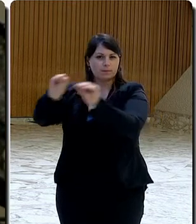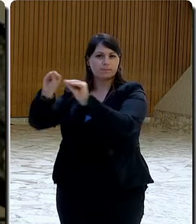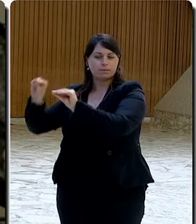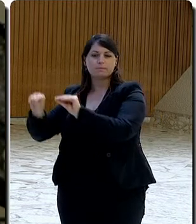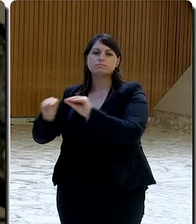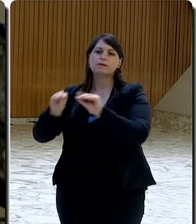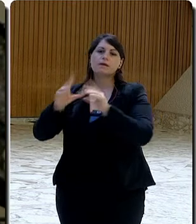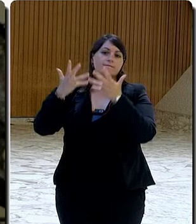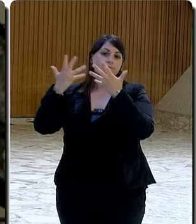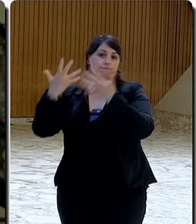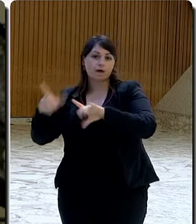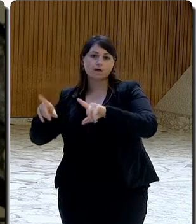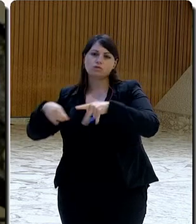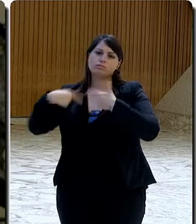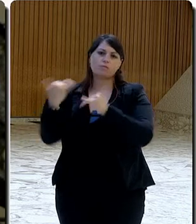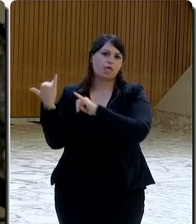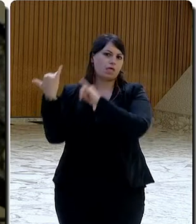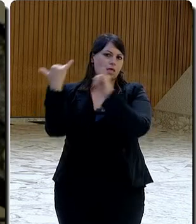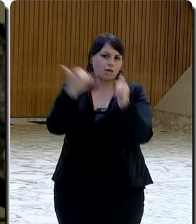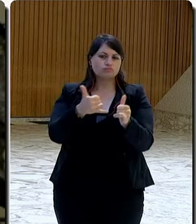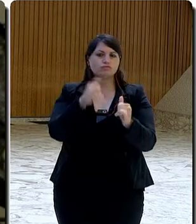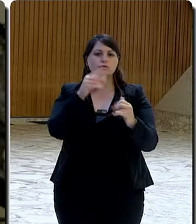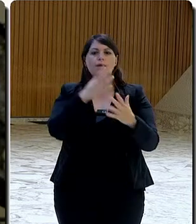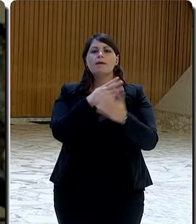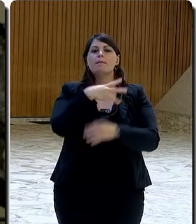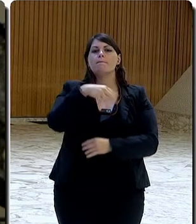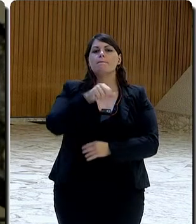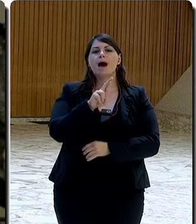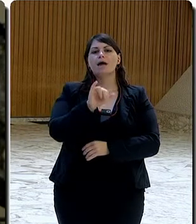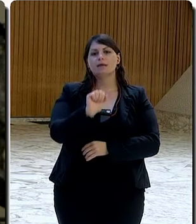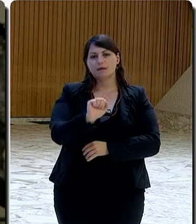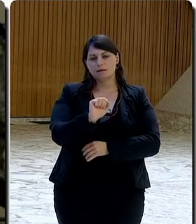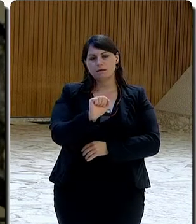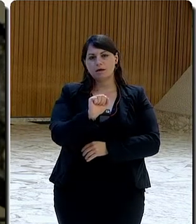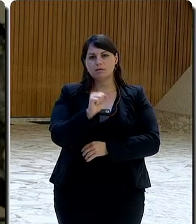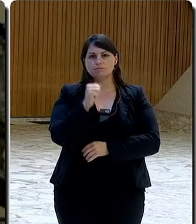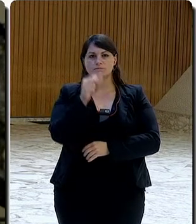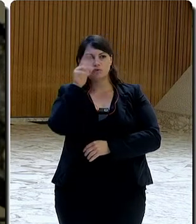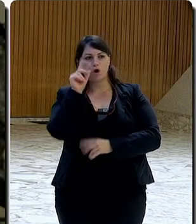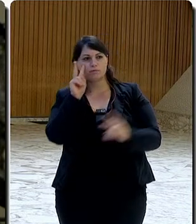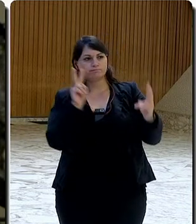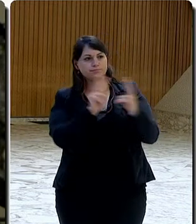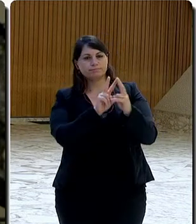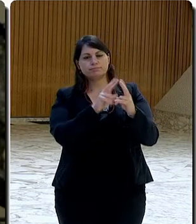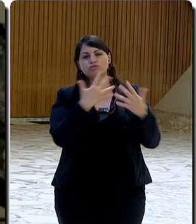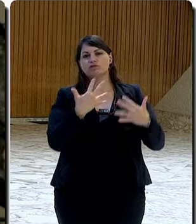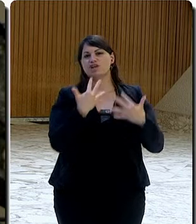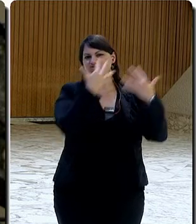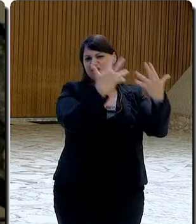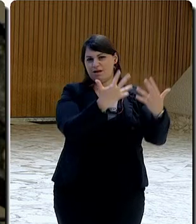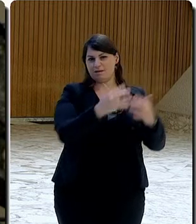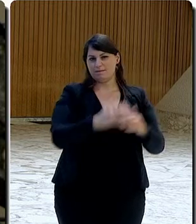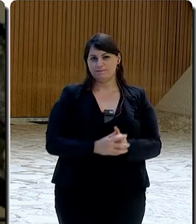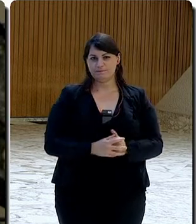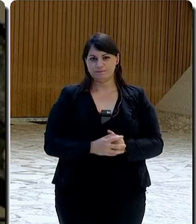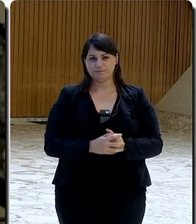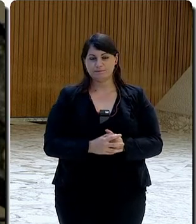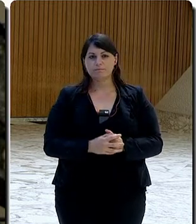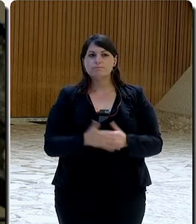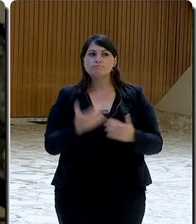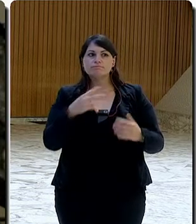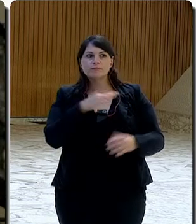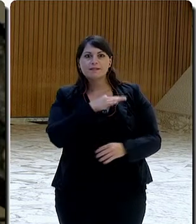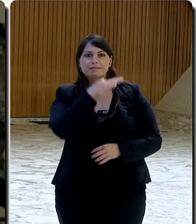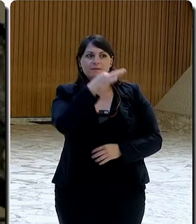mujer 10 años mayor que él. Se enamoraron y se casaron. Cuando esto ocurrió,